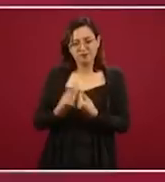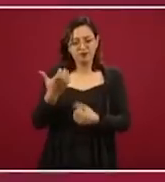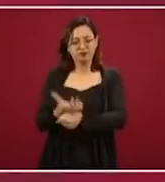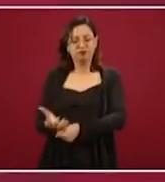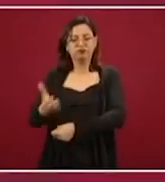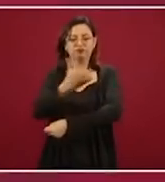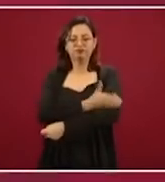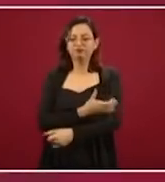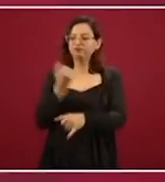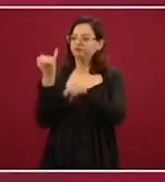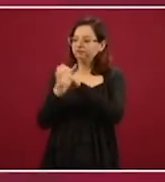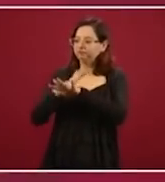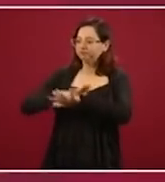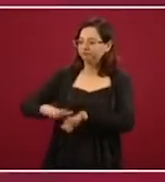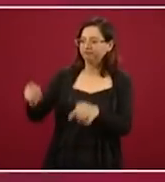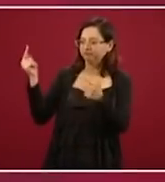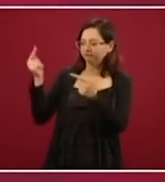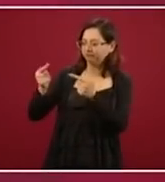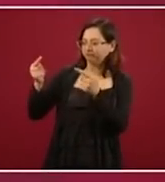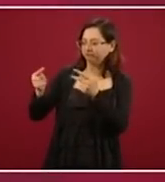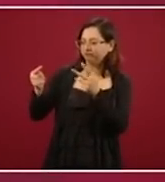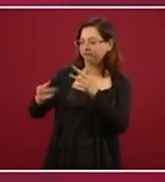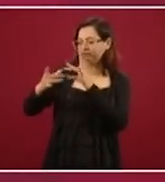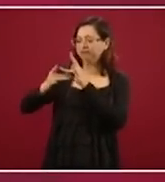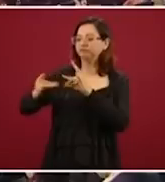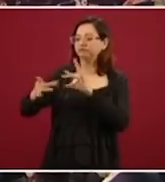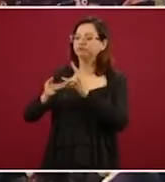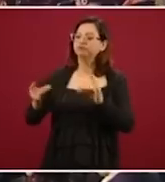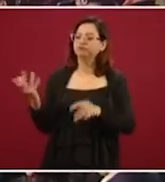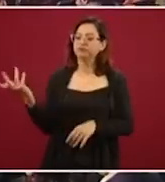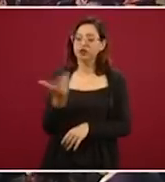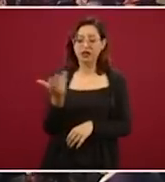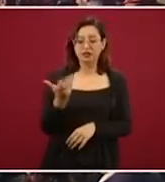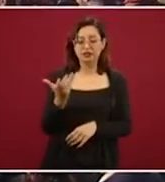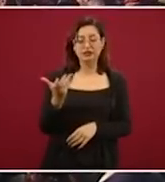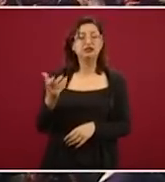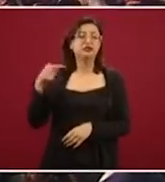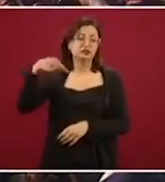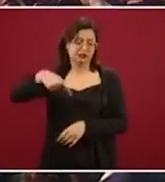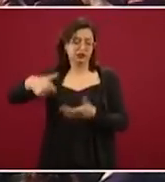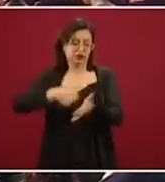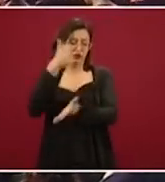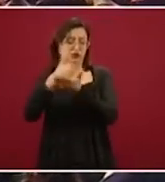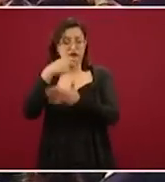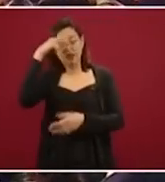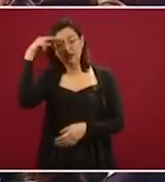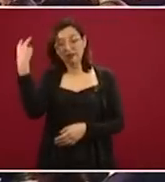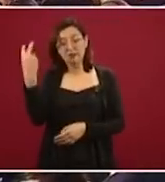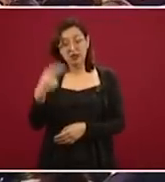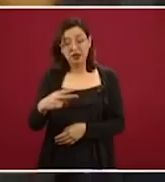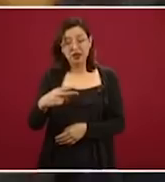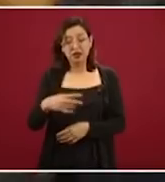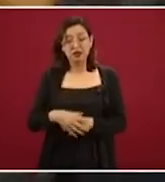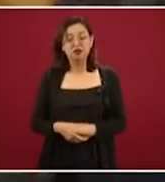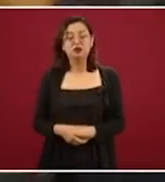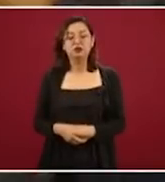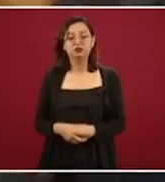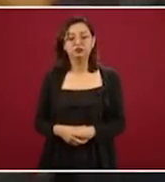informa de lo que se está haciendo en la Ciudad de México y se